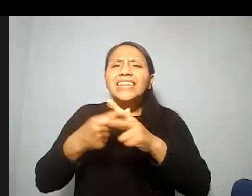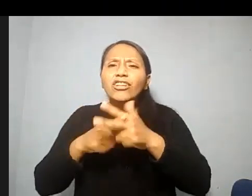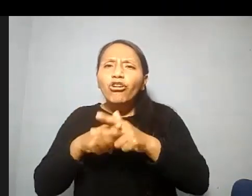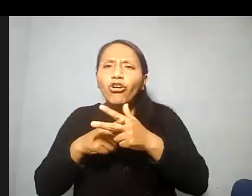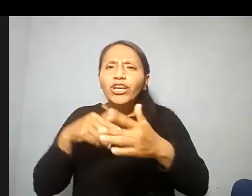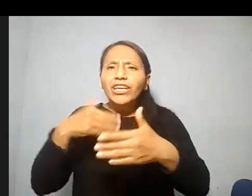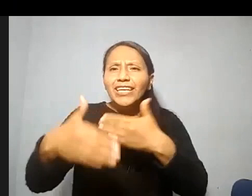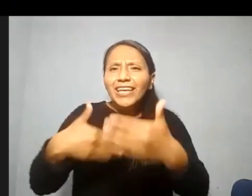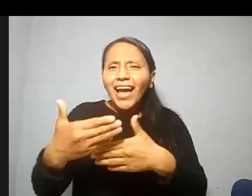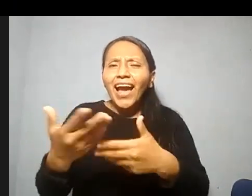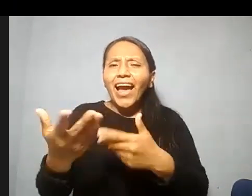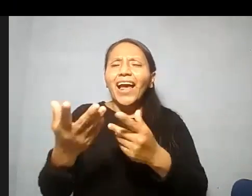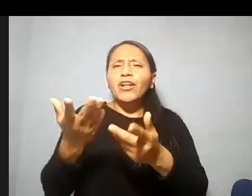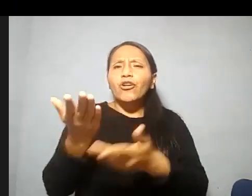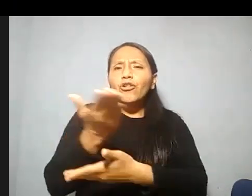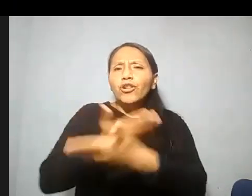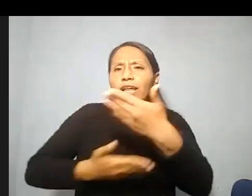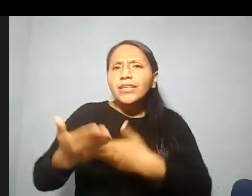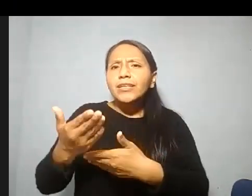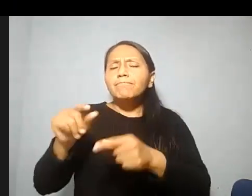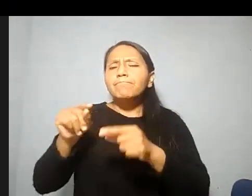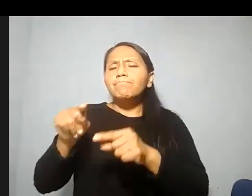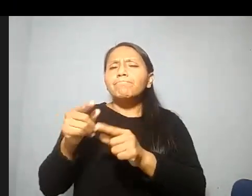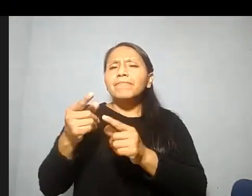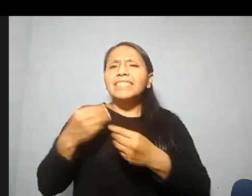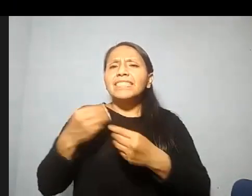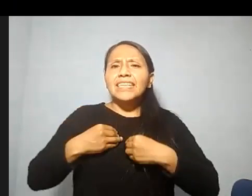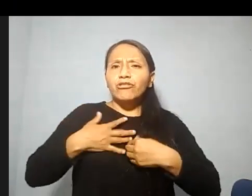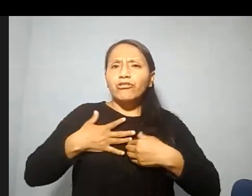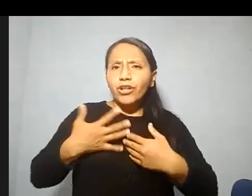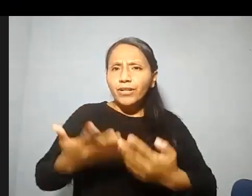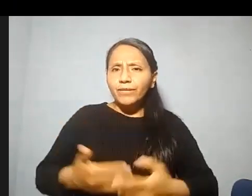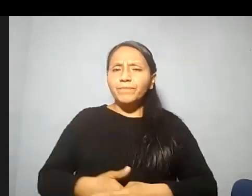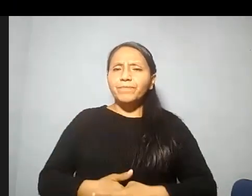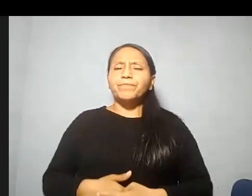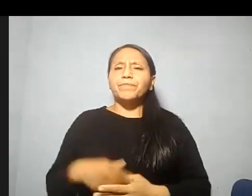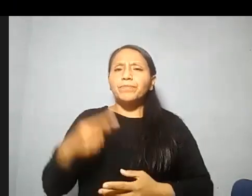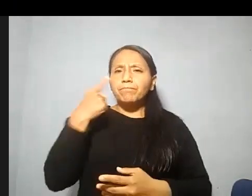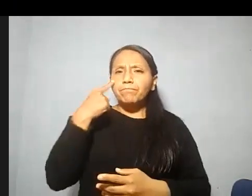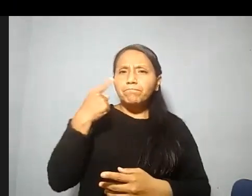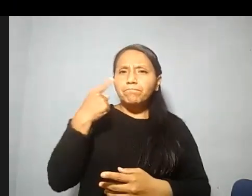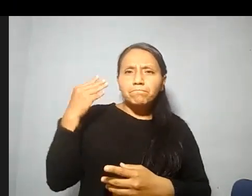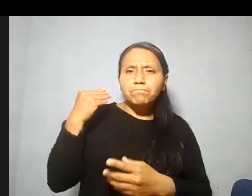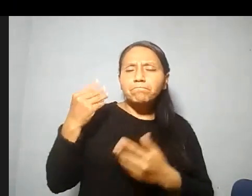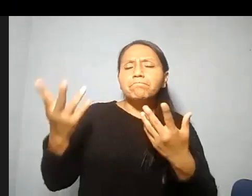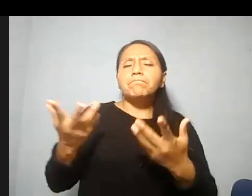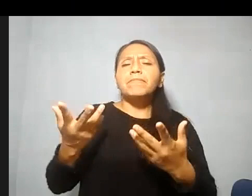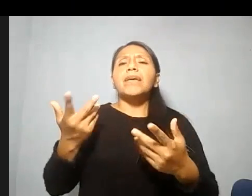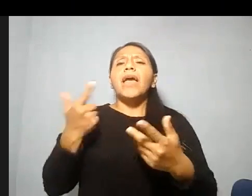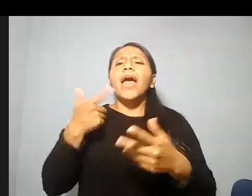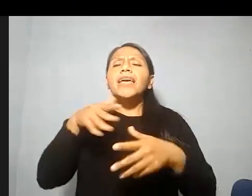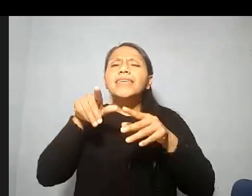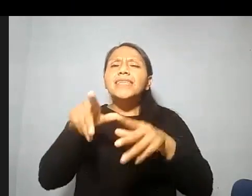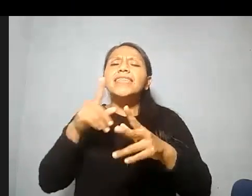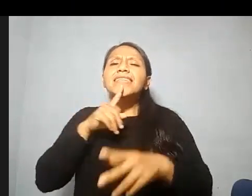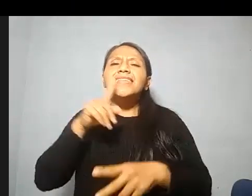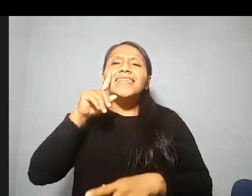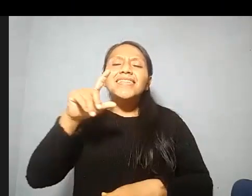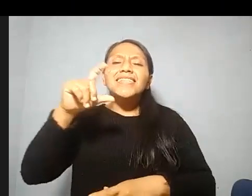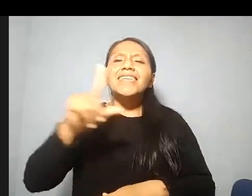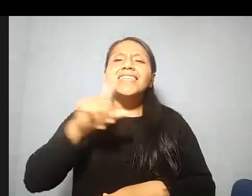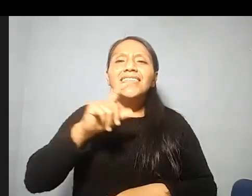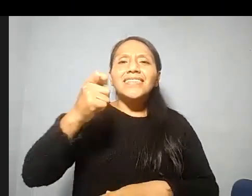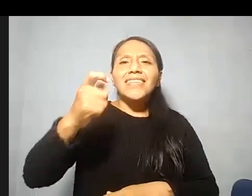las discapacidades sensoriales. Allí entendemos una cosa que se llama las TIC-TAC-TEP,